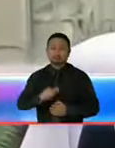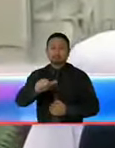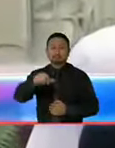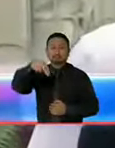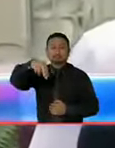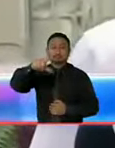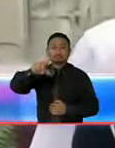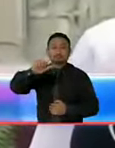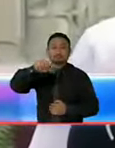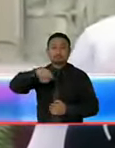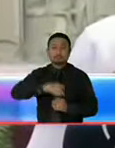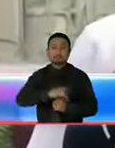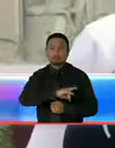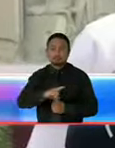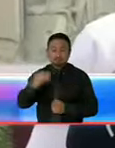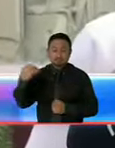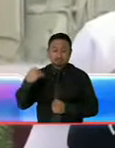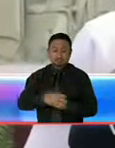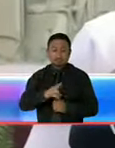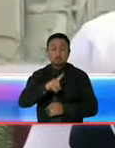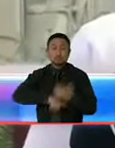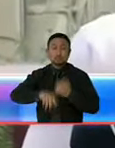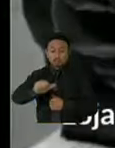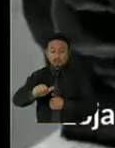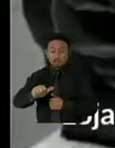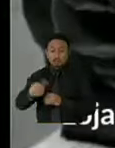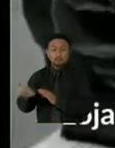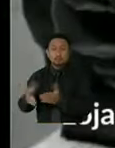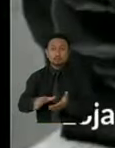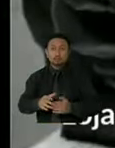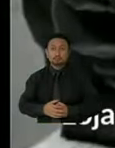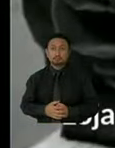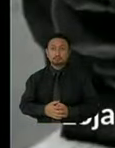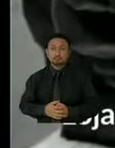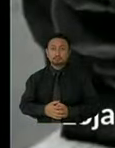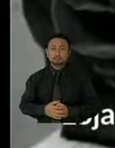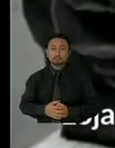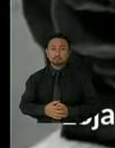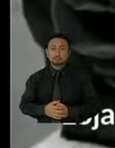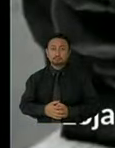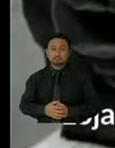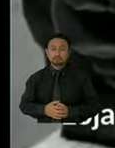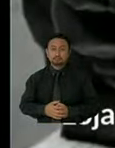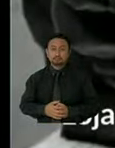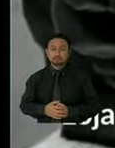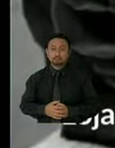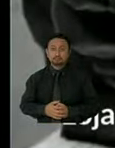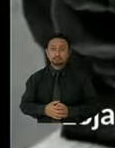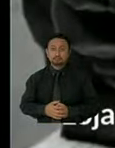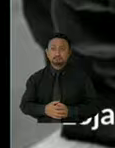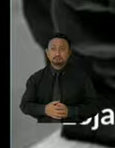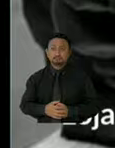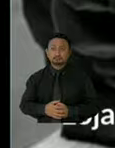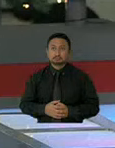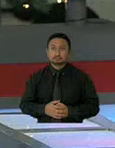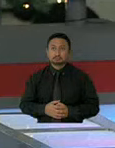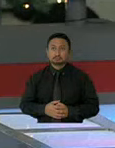Cuenca, tenemos que avisarles que su hija falleció. En Loja informó Marcela Constante Brito.